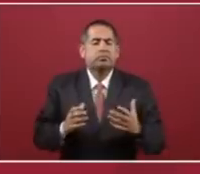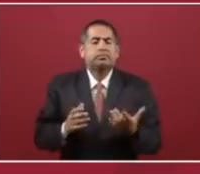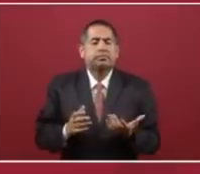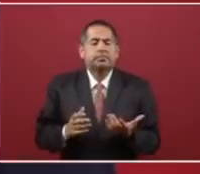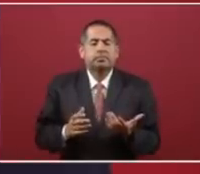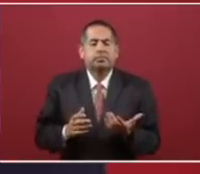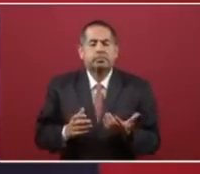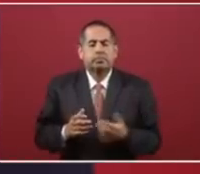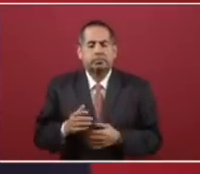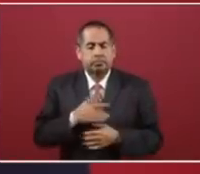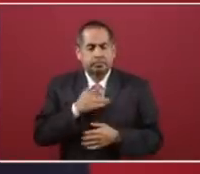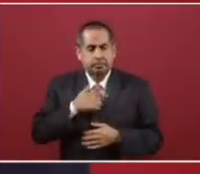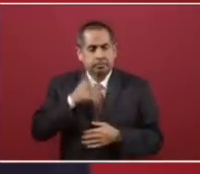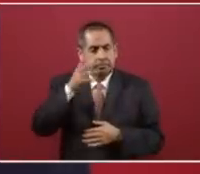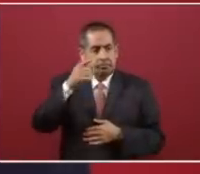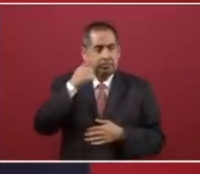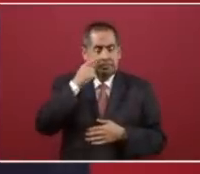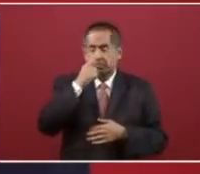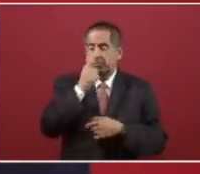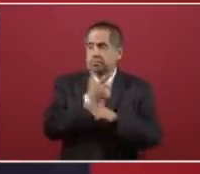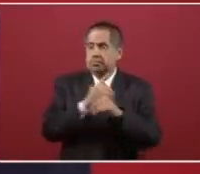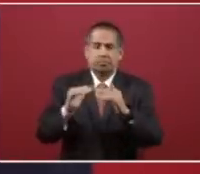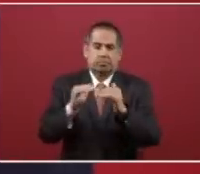apostemos a la democracia